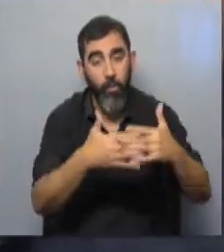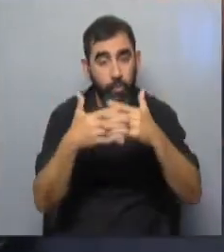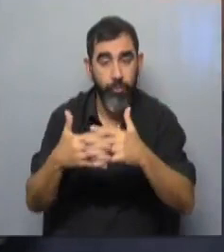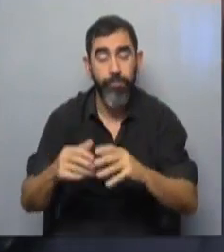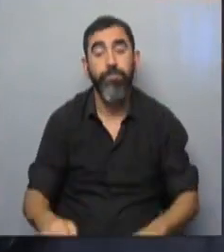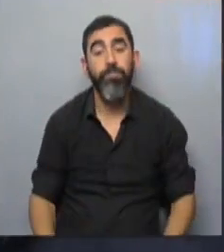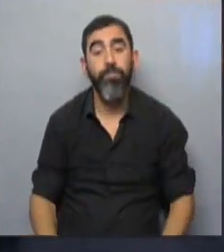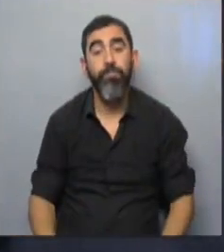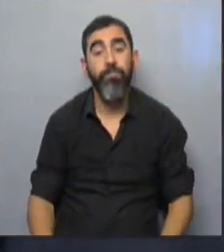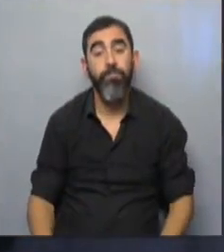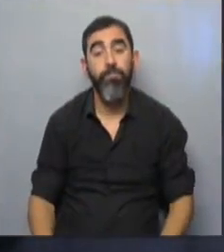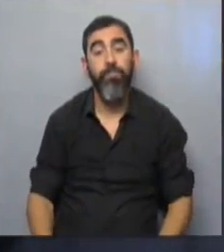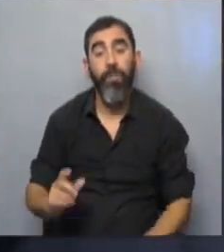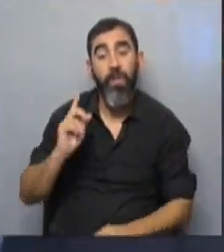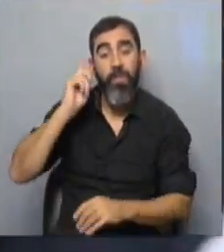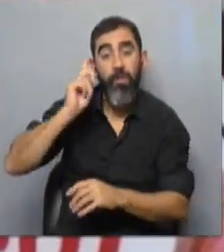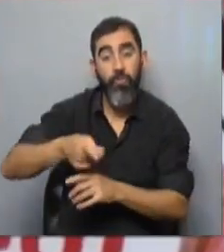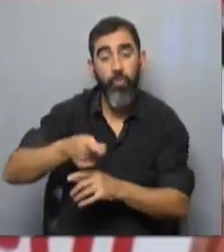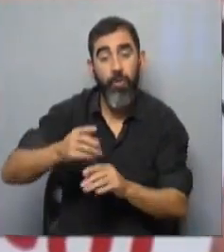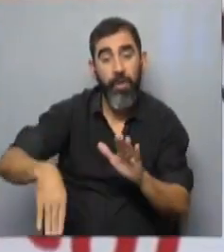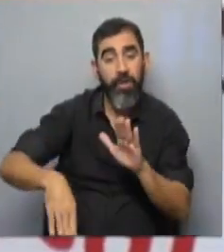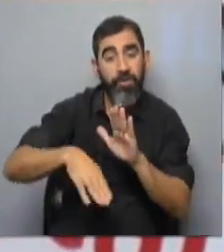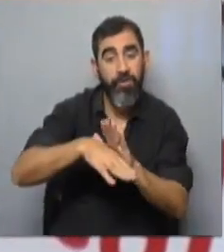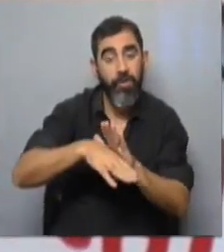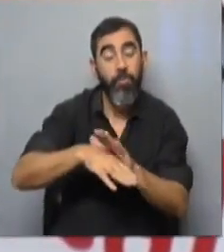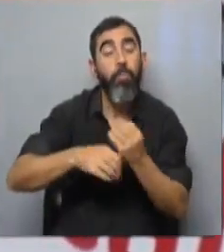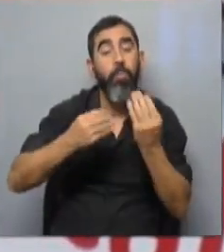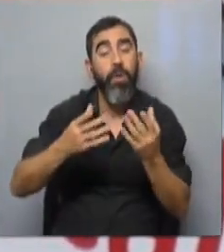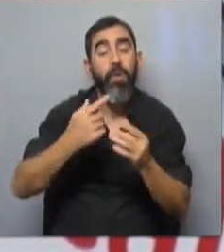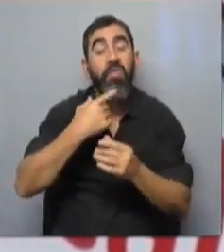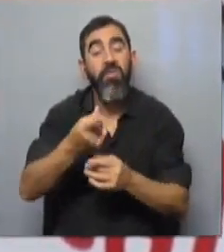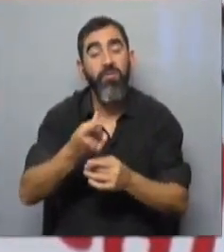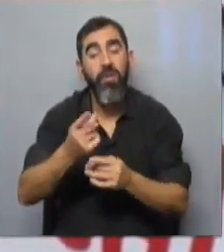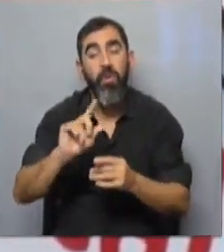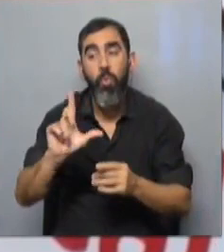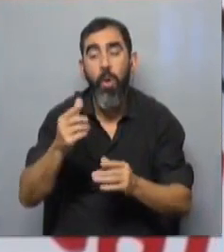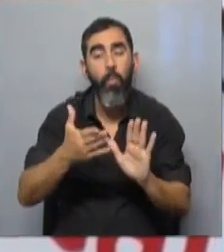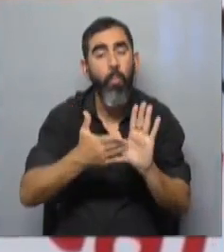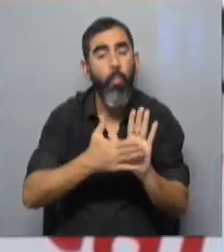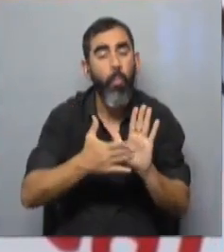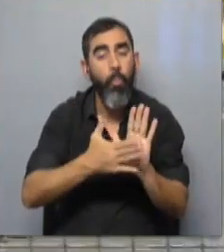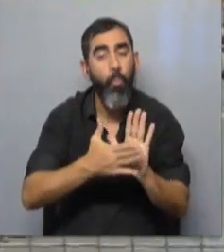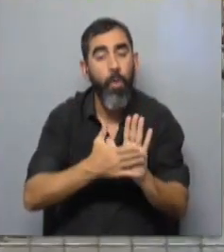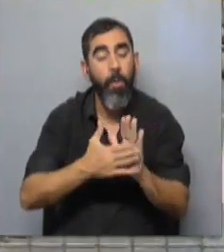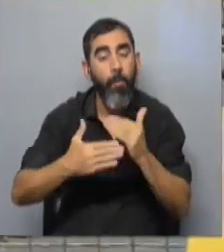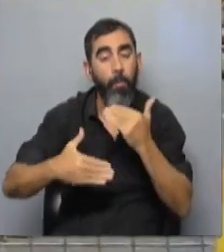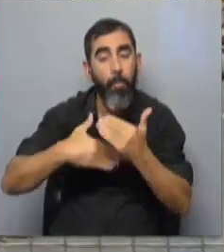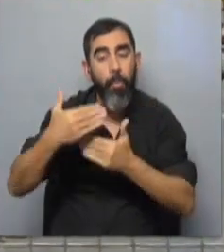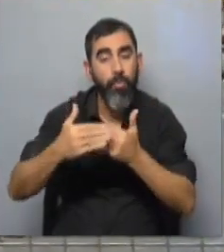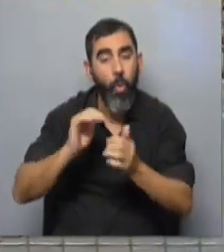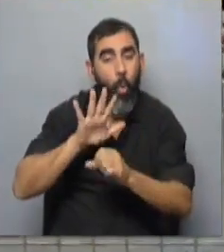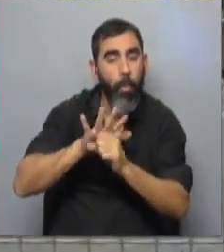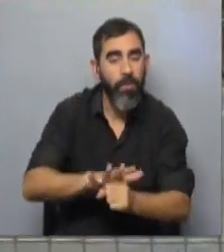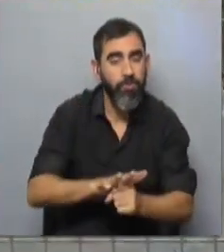Unido. La decisión de otorgar la extradición se tomó bajo el supuesto de que no se encontraron evidencias de que el proceso sea opresivo